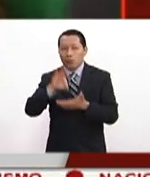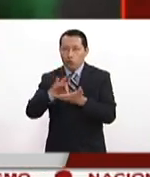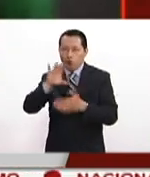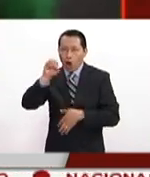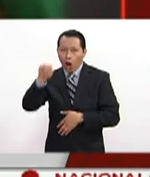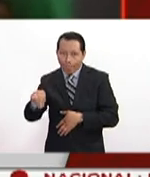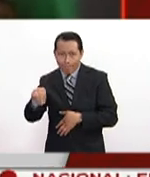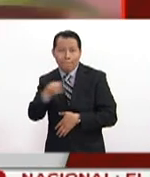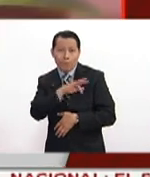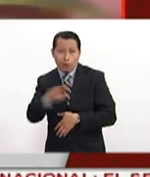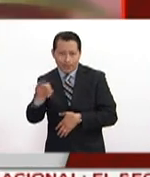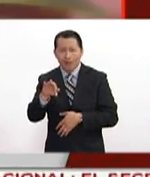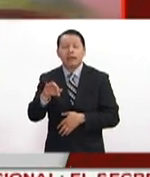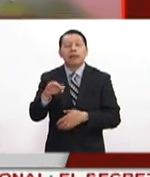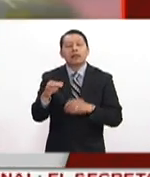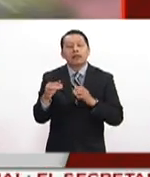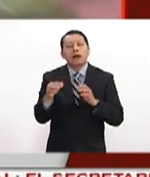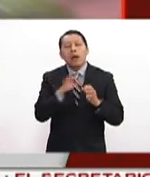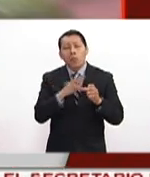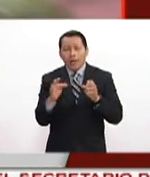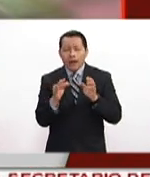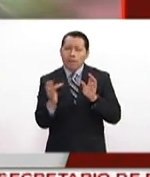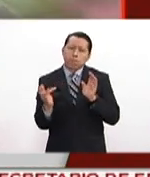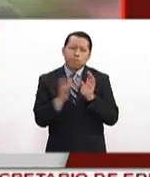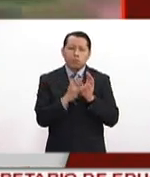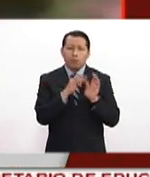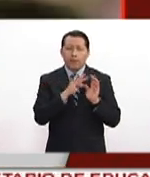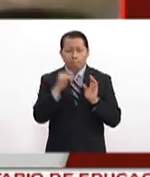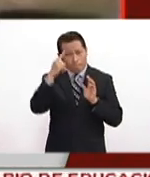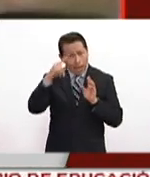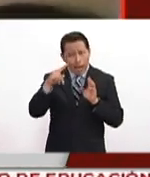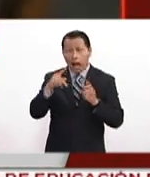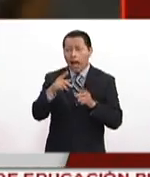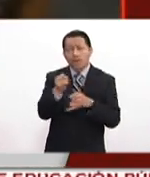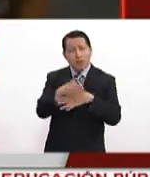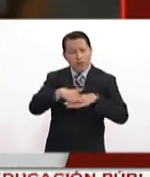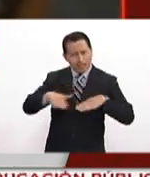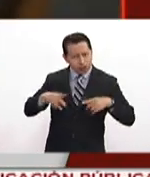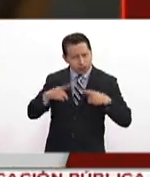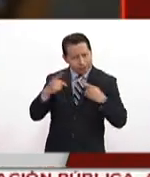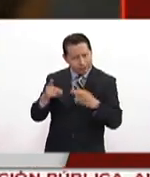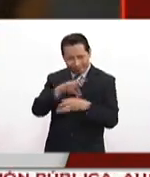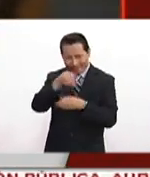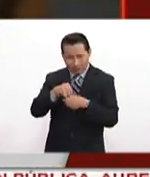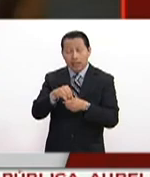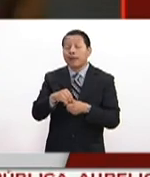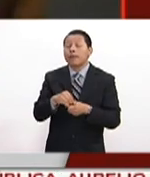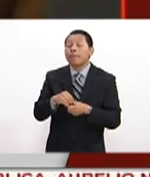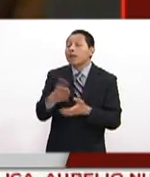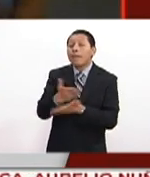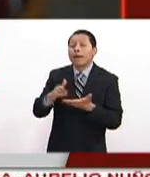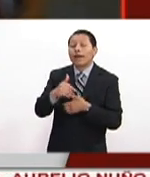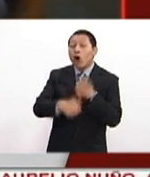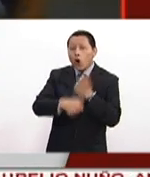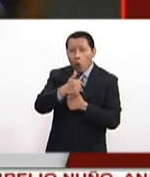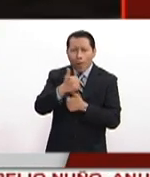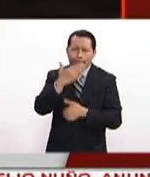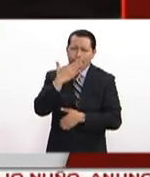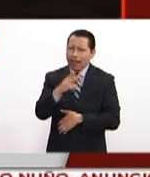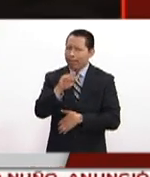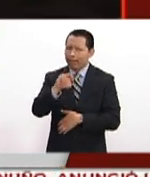les mandamos toda la información para que lleguemos a estas 1000 empresas. Y en el concurso, pues muy bien, Pati, ya 12